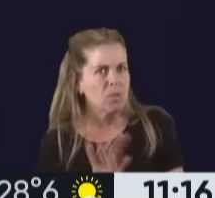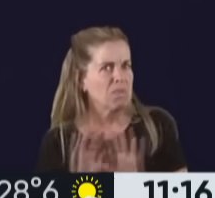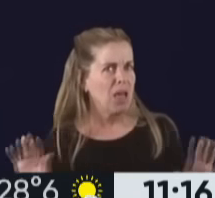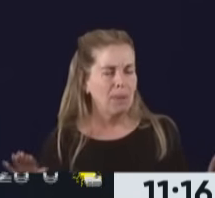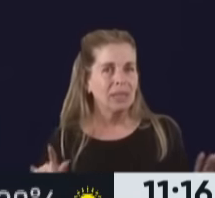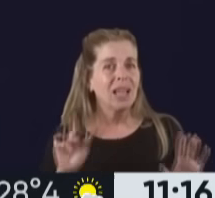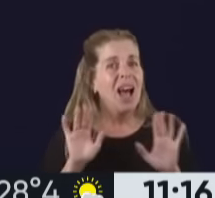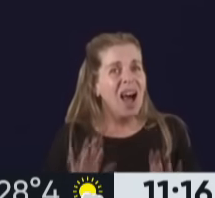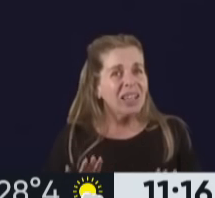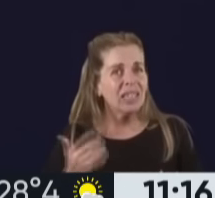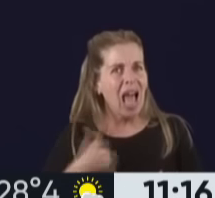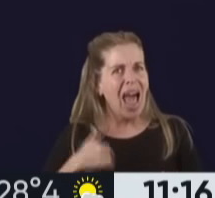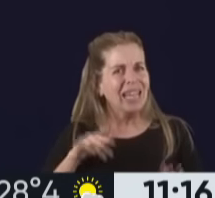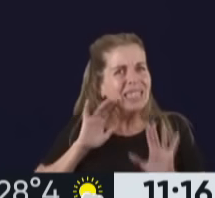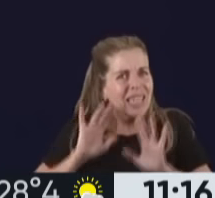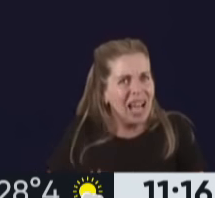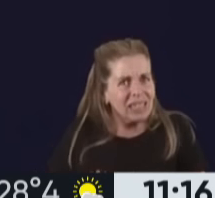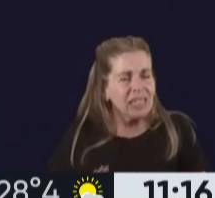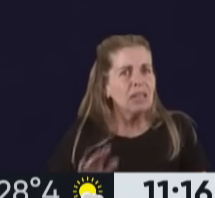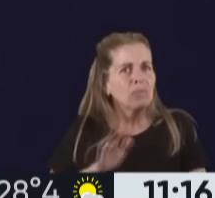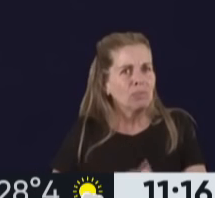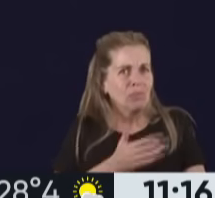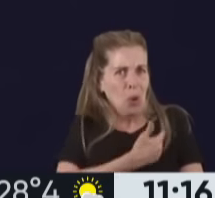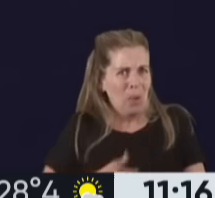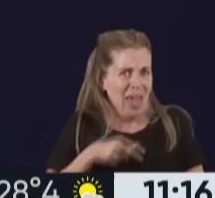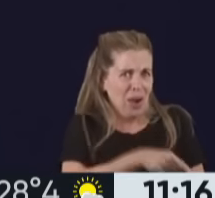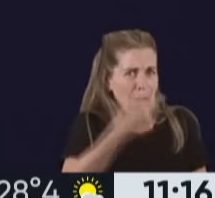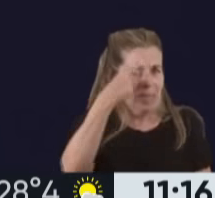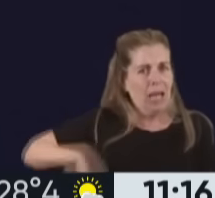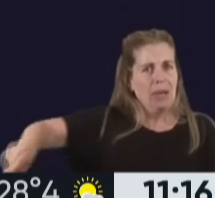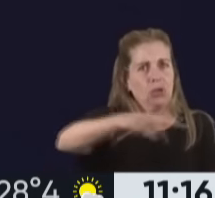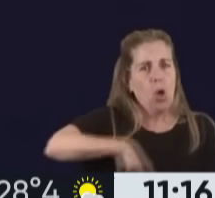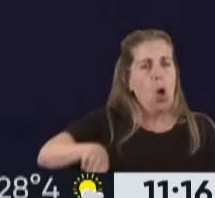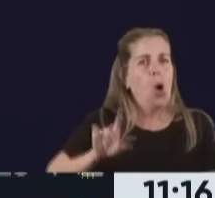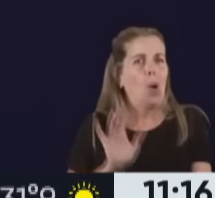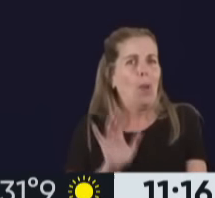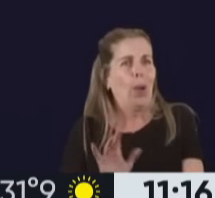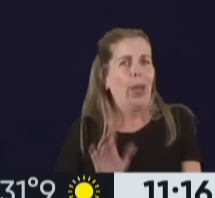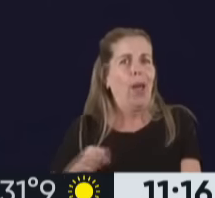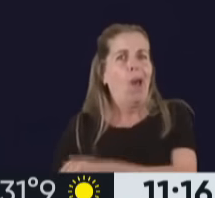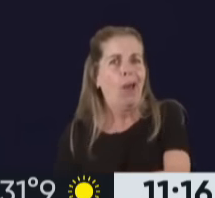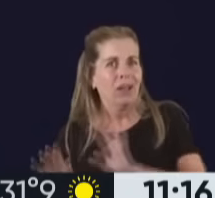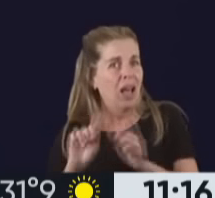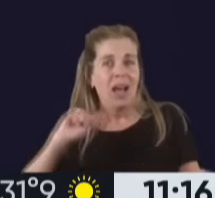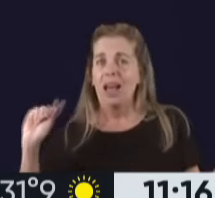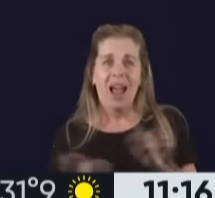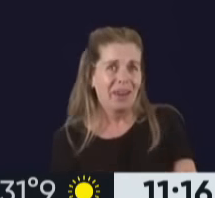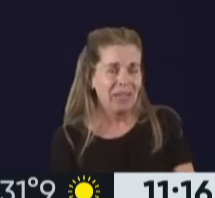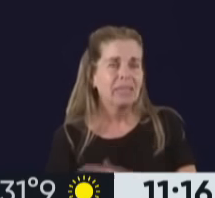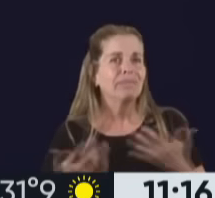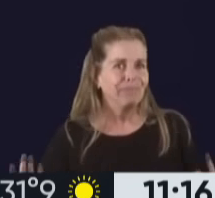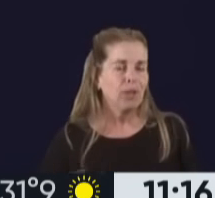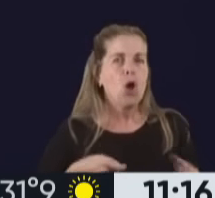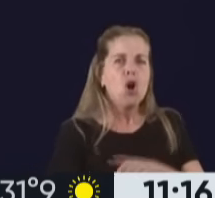Argentina que trató a los ahorristas como malhechores fue tierra fértil para el reinado de los corruptos, los narcotraficantes y